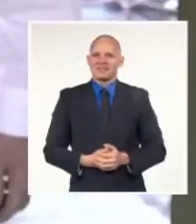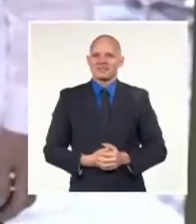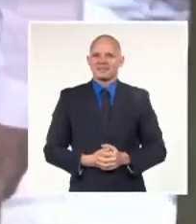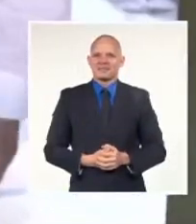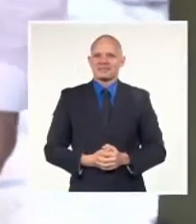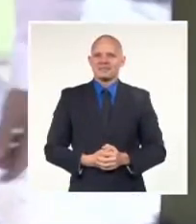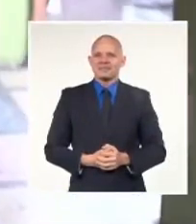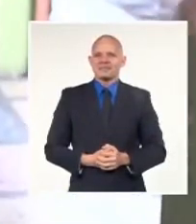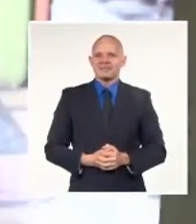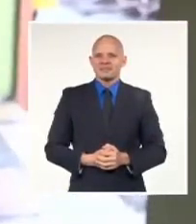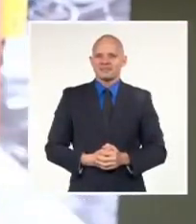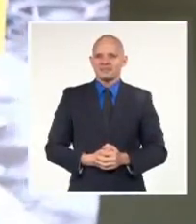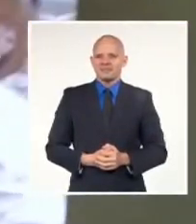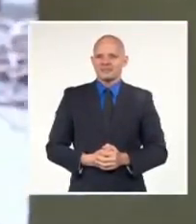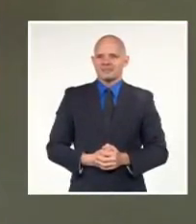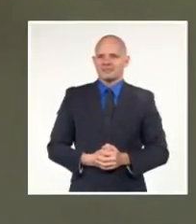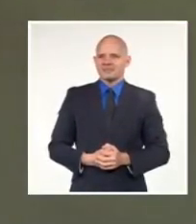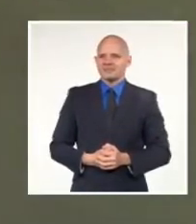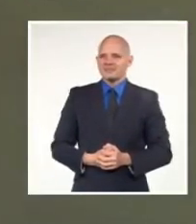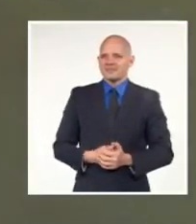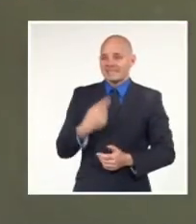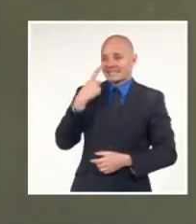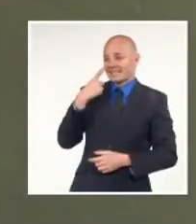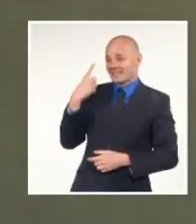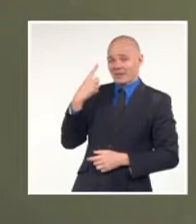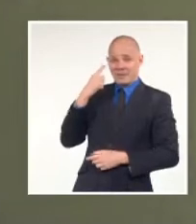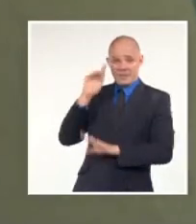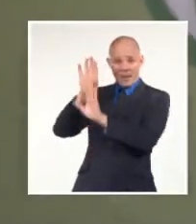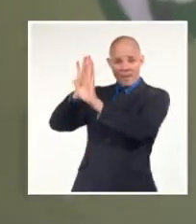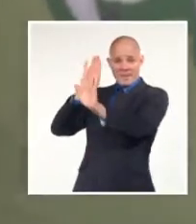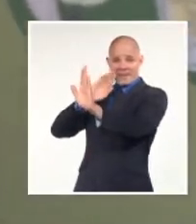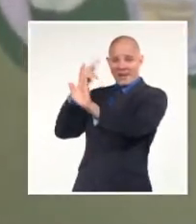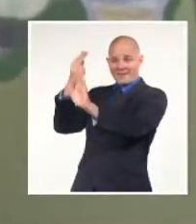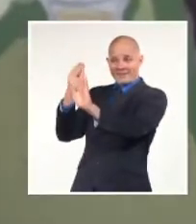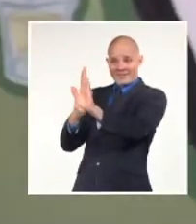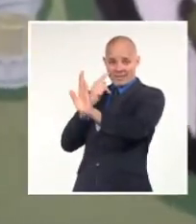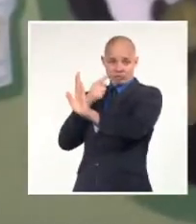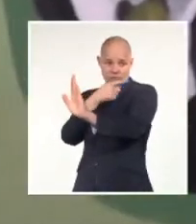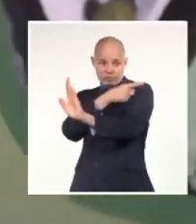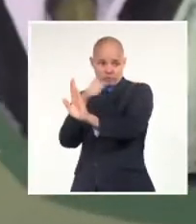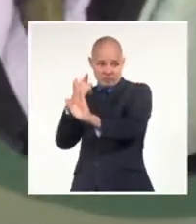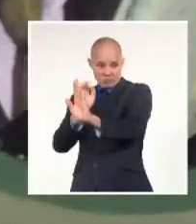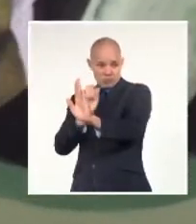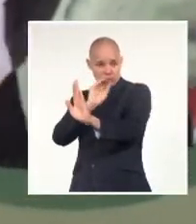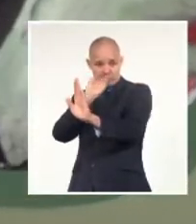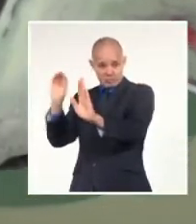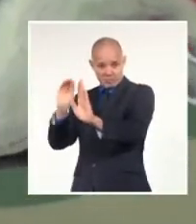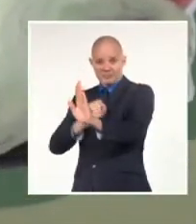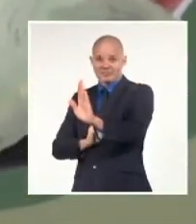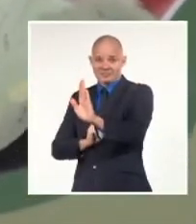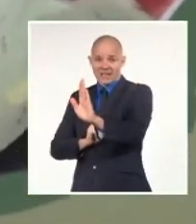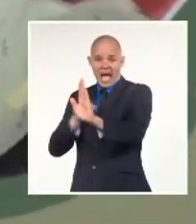Adiós, cara. ¿Nadie? ¿Nadie? Yo también. ¿Qué? ¿Ahí estás tú? Hace tiempo que estás ahí. Hace un ratito, cara. Hace tiempo.